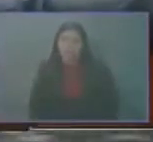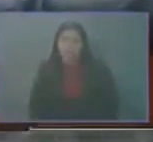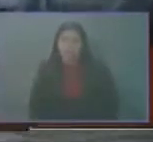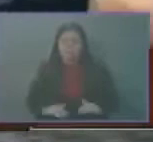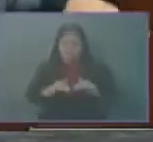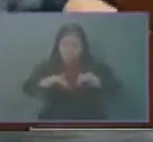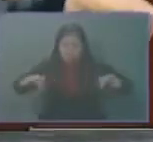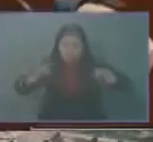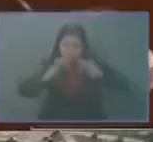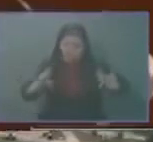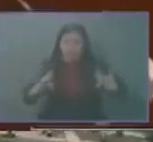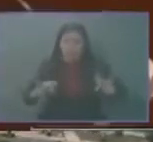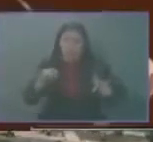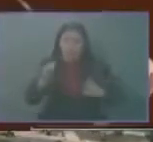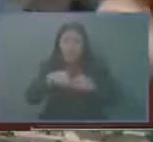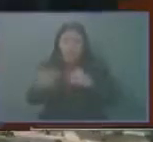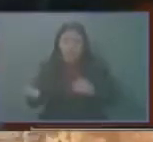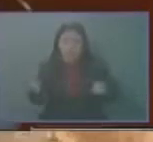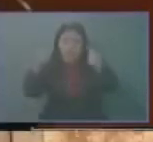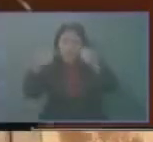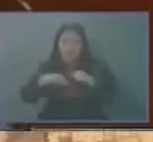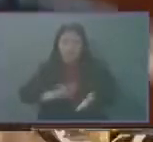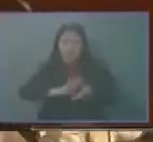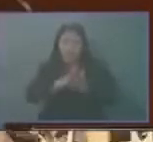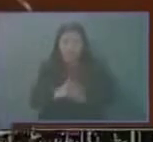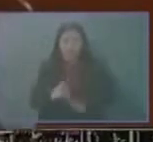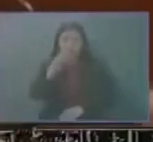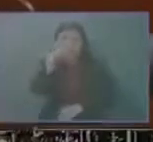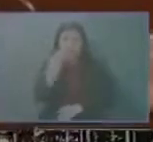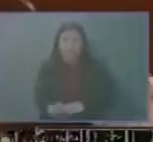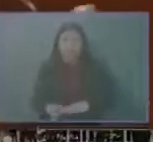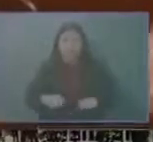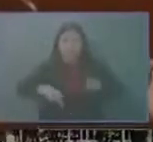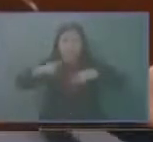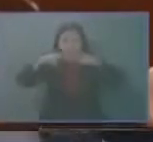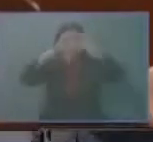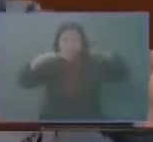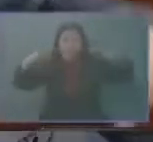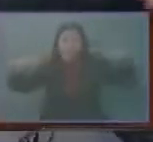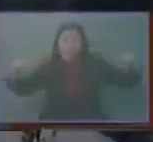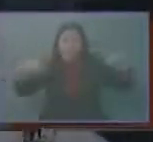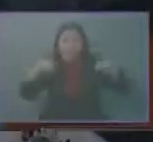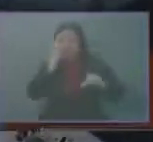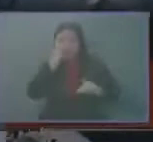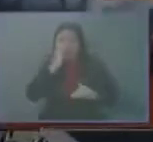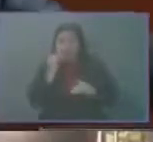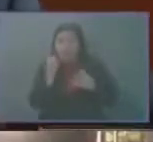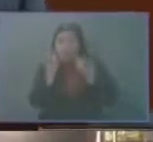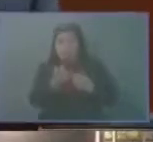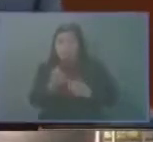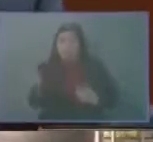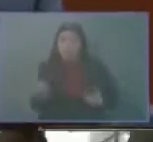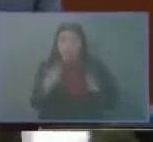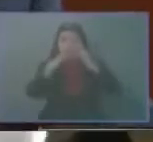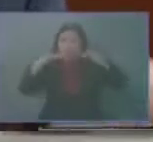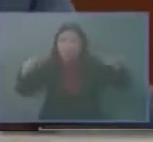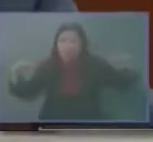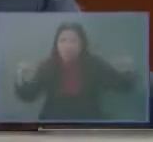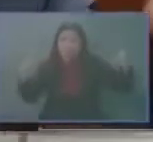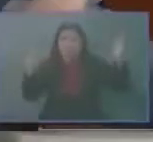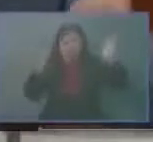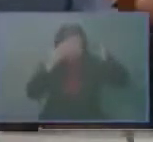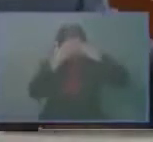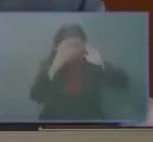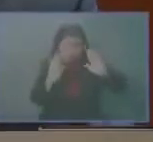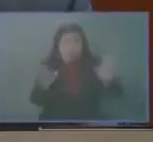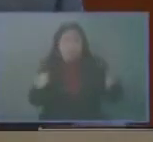Un hoyo donde cuando viene el circo, en un día levantan una carpa en la que cabría un montón de gente con separadores de lona. Pues yo no sé